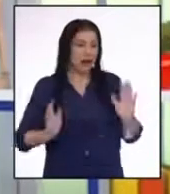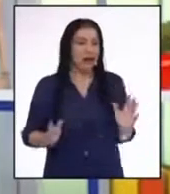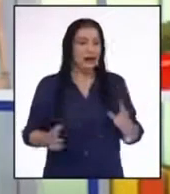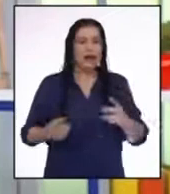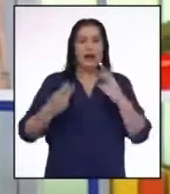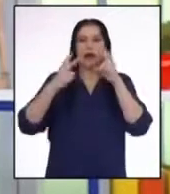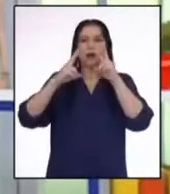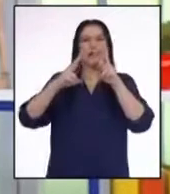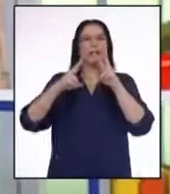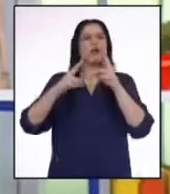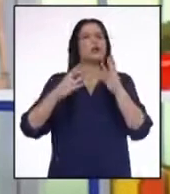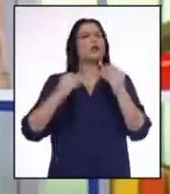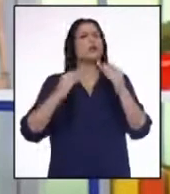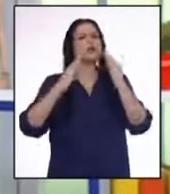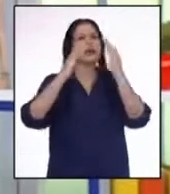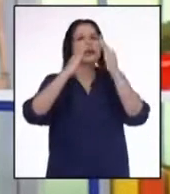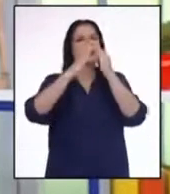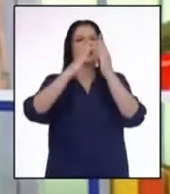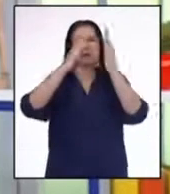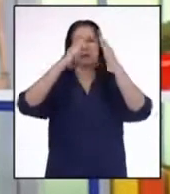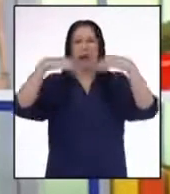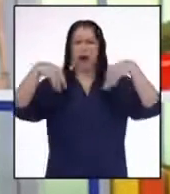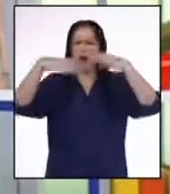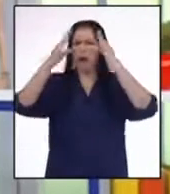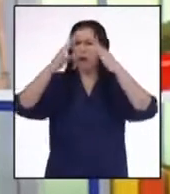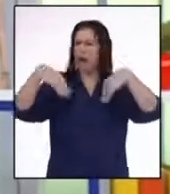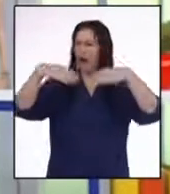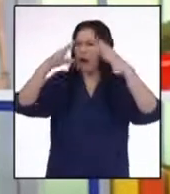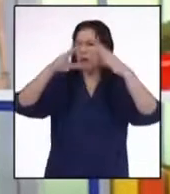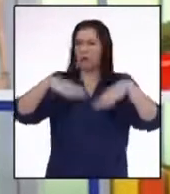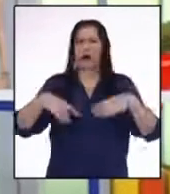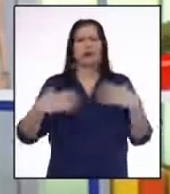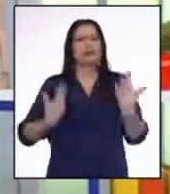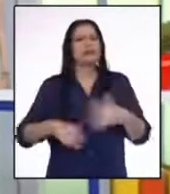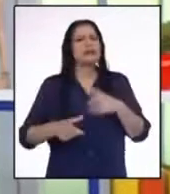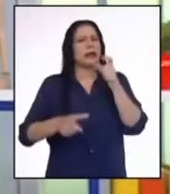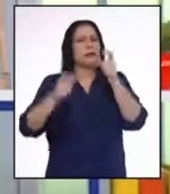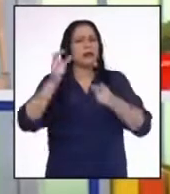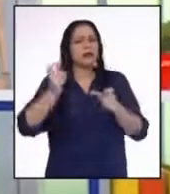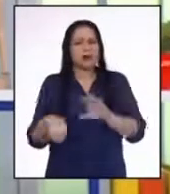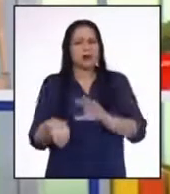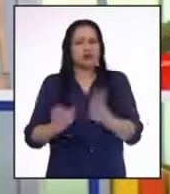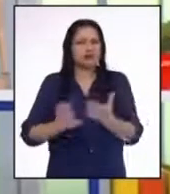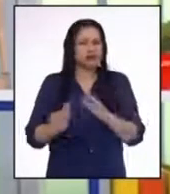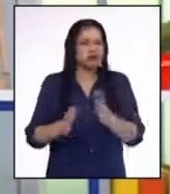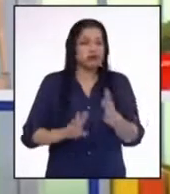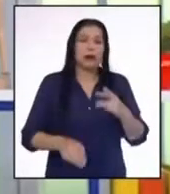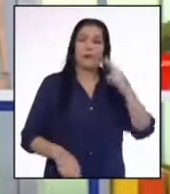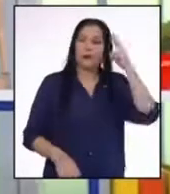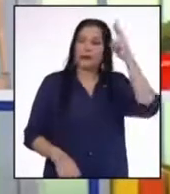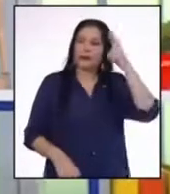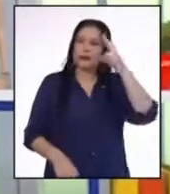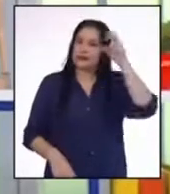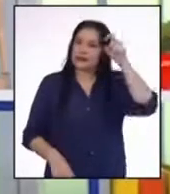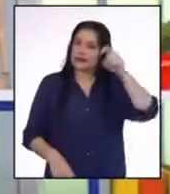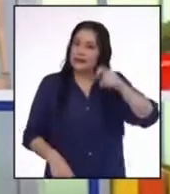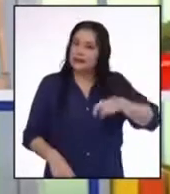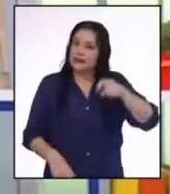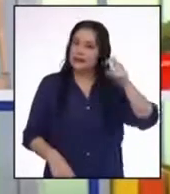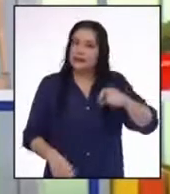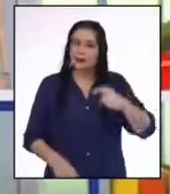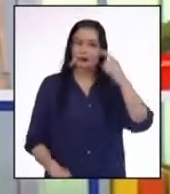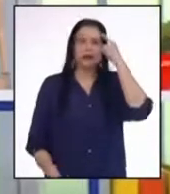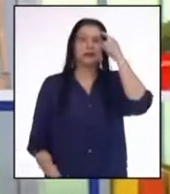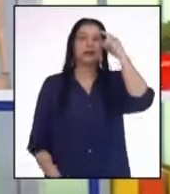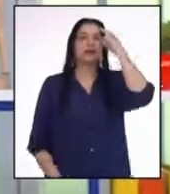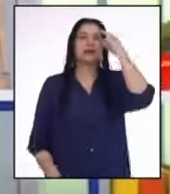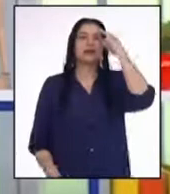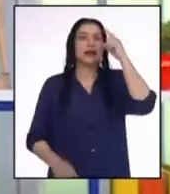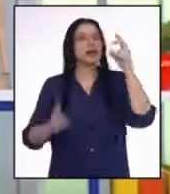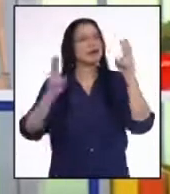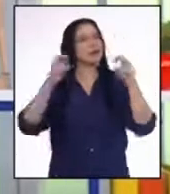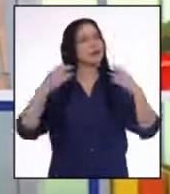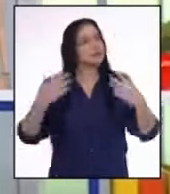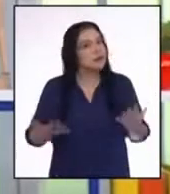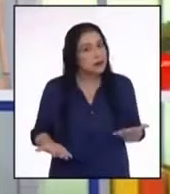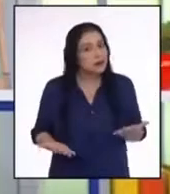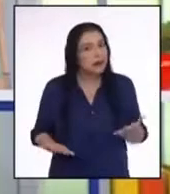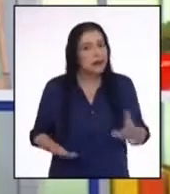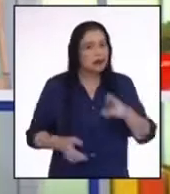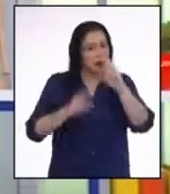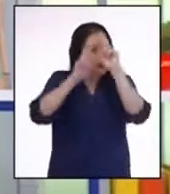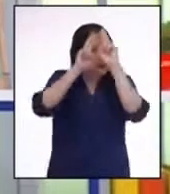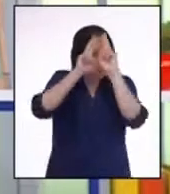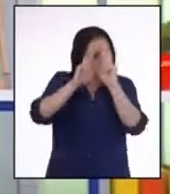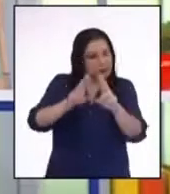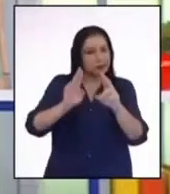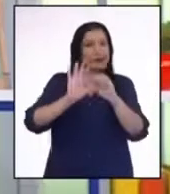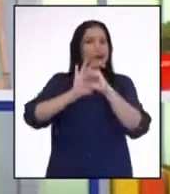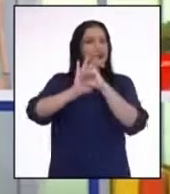cómo muchas veces las casas terminan destruidas y mucha gente pierde la vida. Por ello, es necesario tomar conciencia de este tema. Debemos respetar